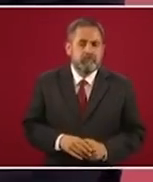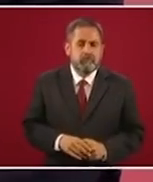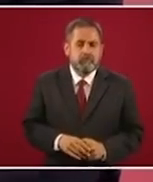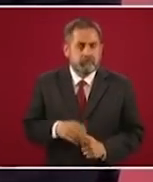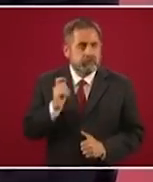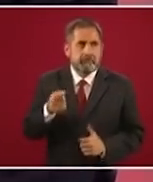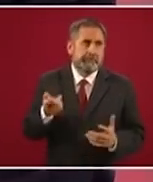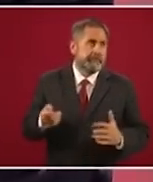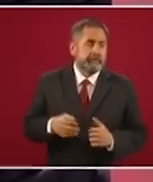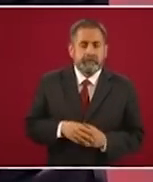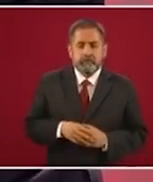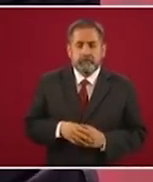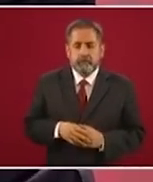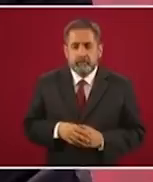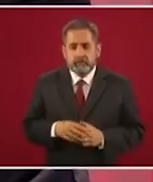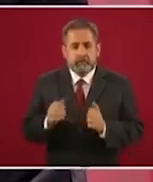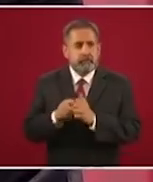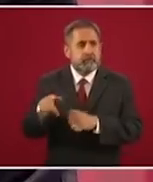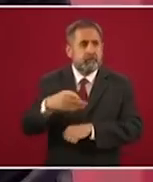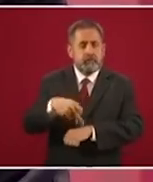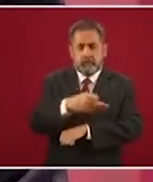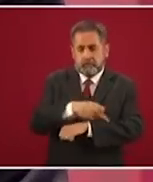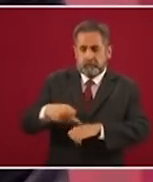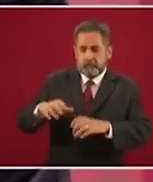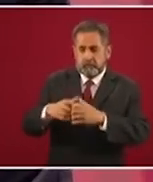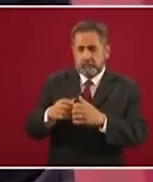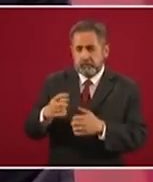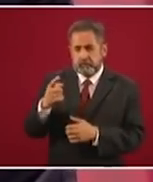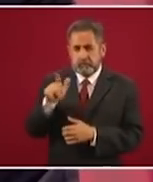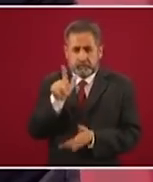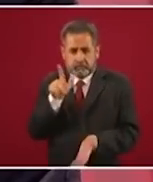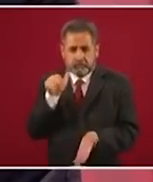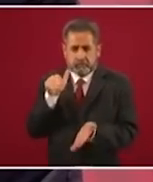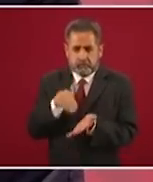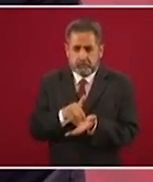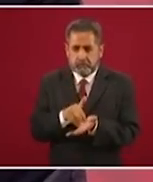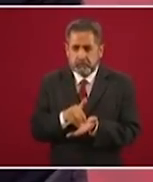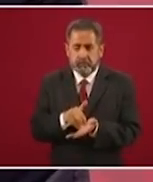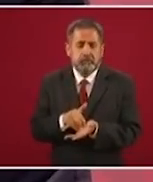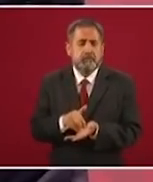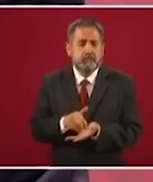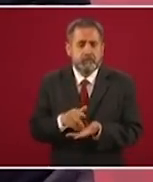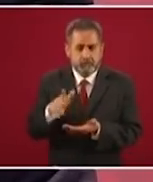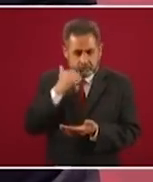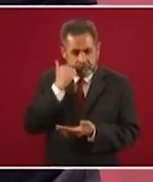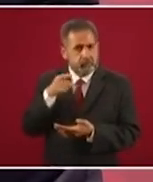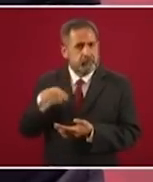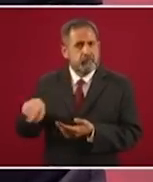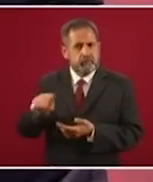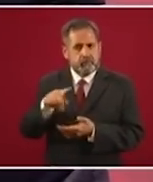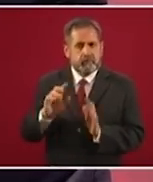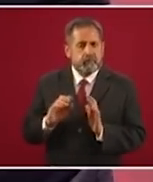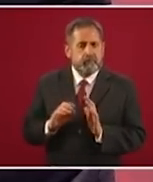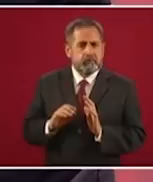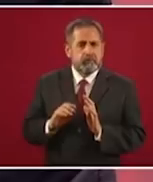son con sus familiares como 7,000 que quieren